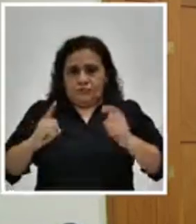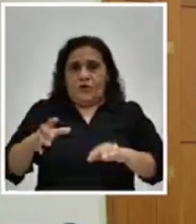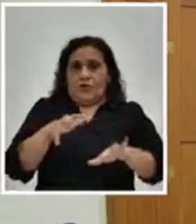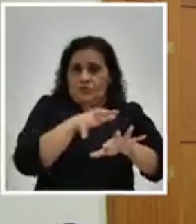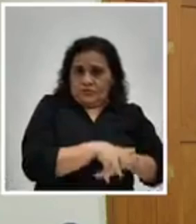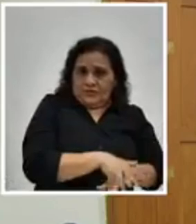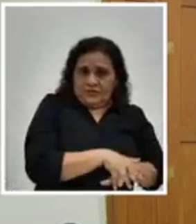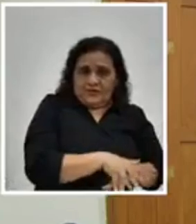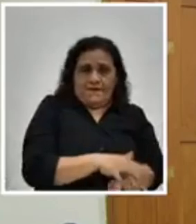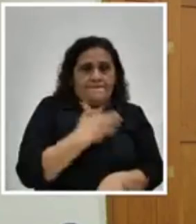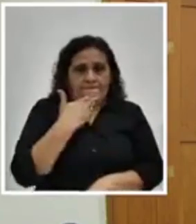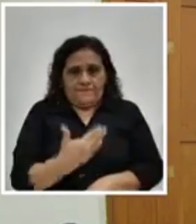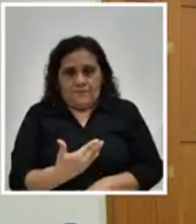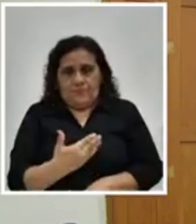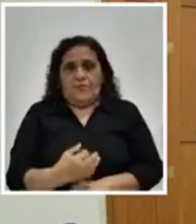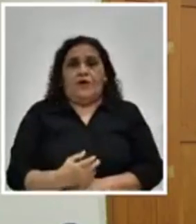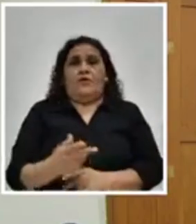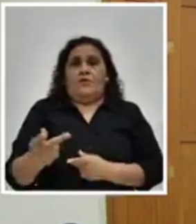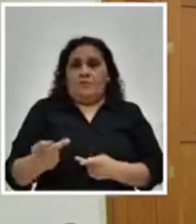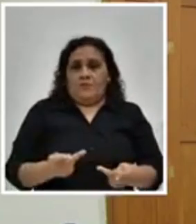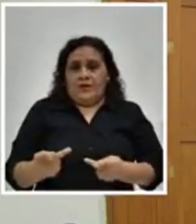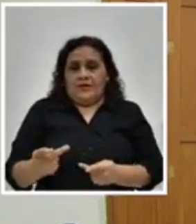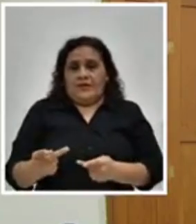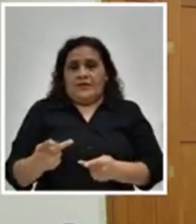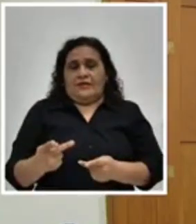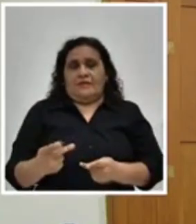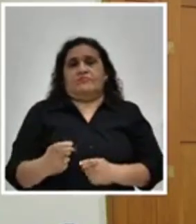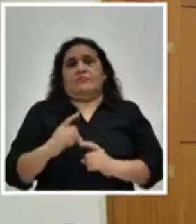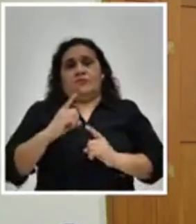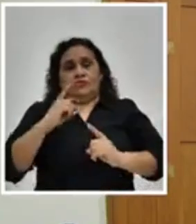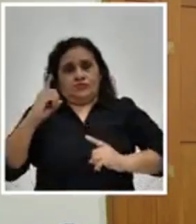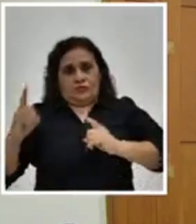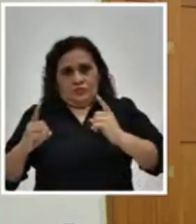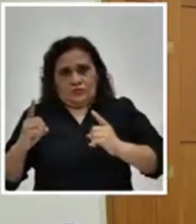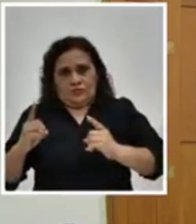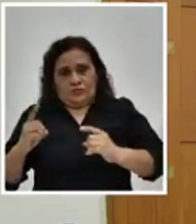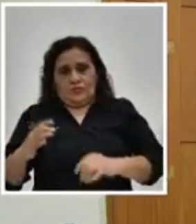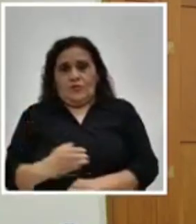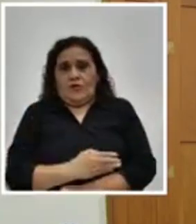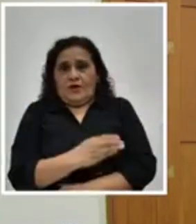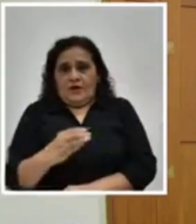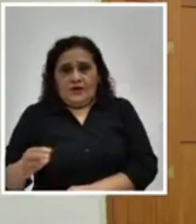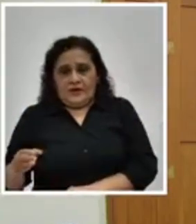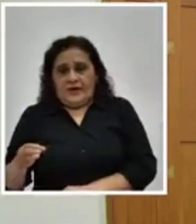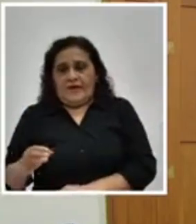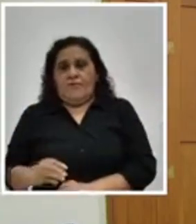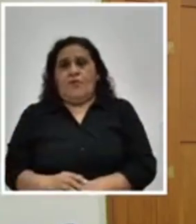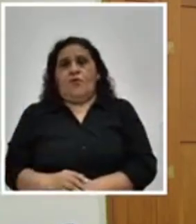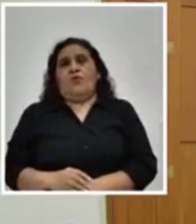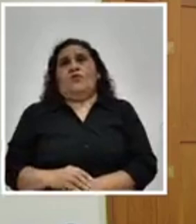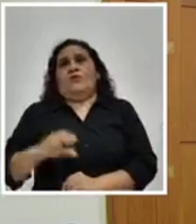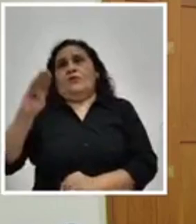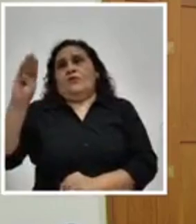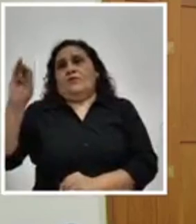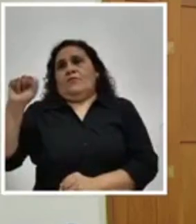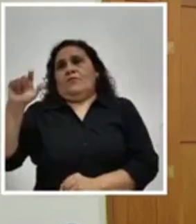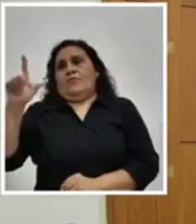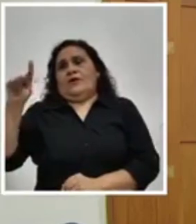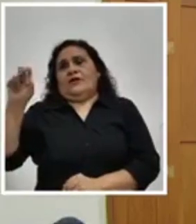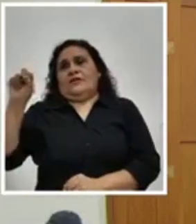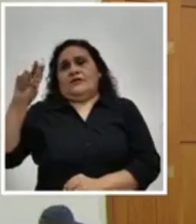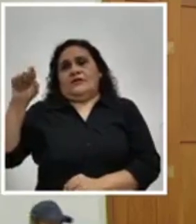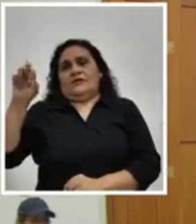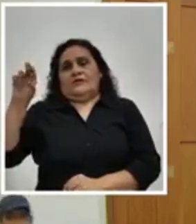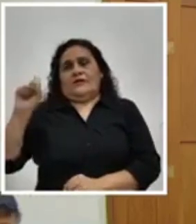de calidad para la práctica de los deportes. El campo deportivo Baltasar Yamá de Chuburná Puerto, el campo